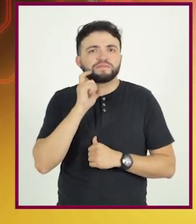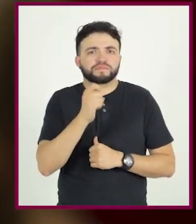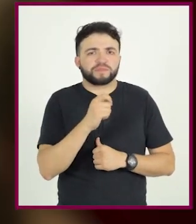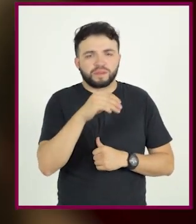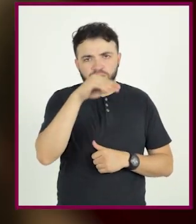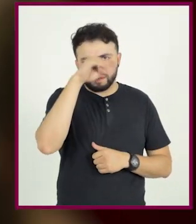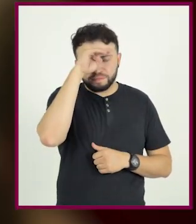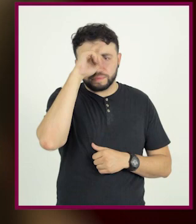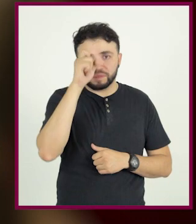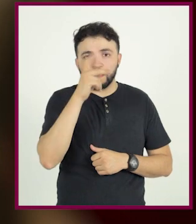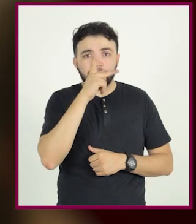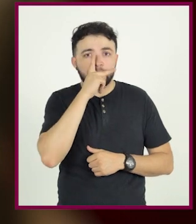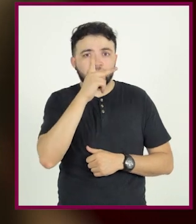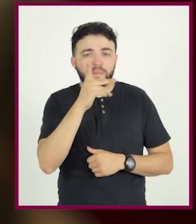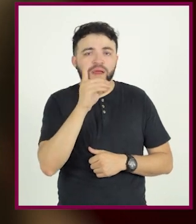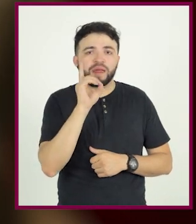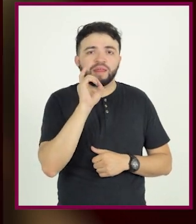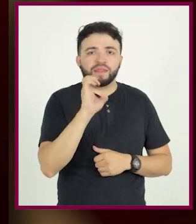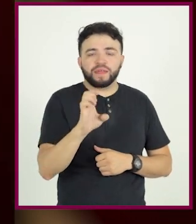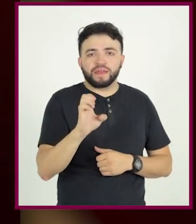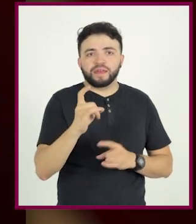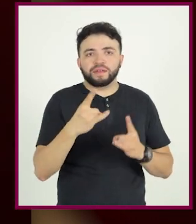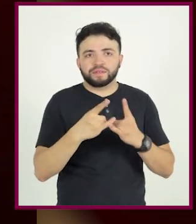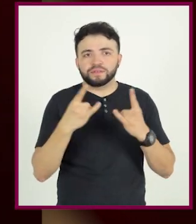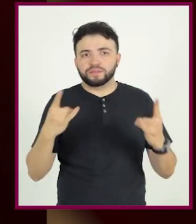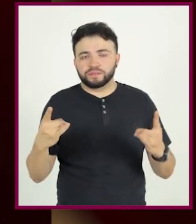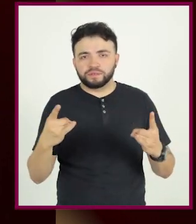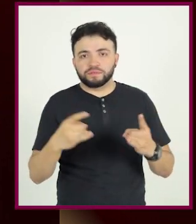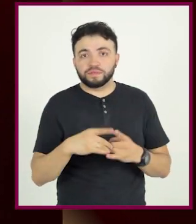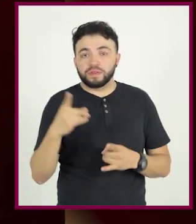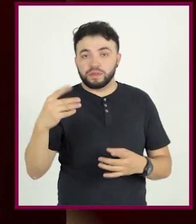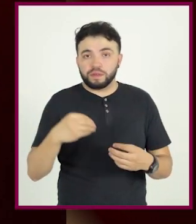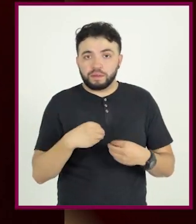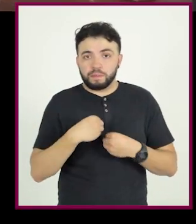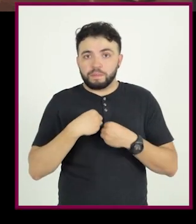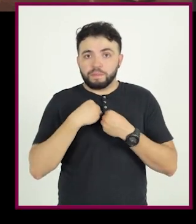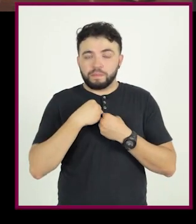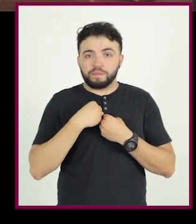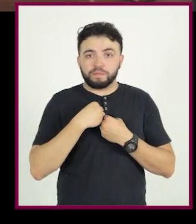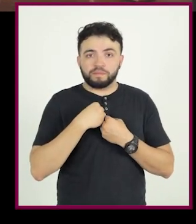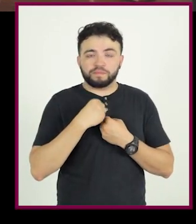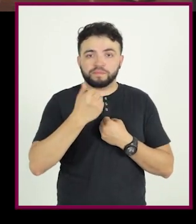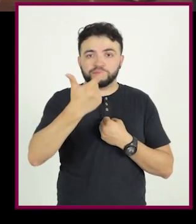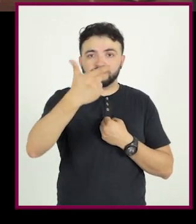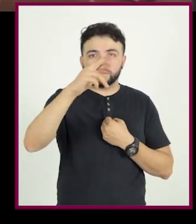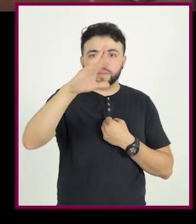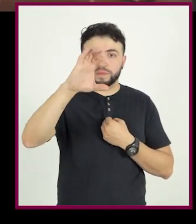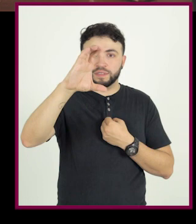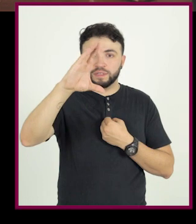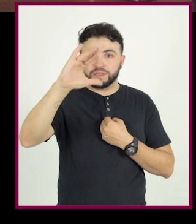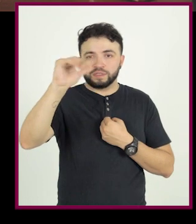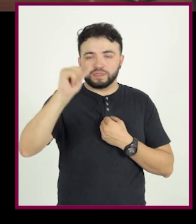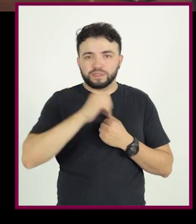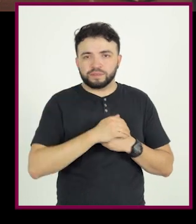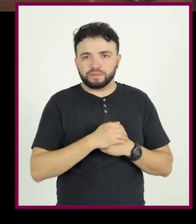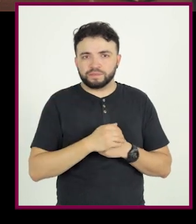De hecho, quien es considerado el padre de la historia, Heródoto, vivió en Grecia entre los